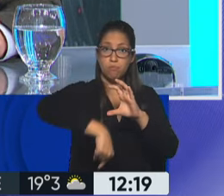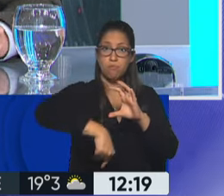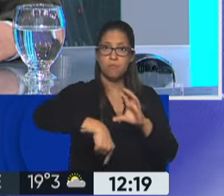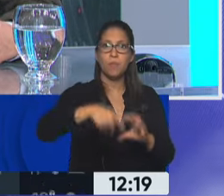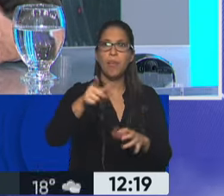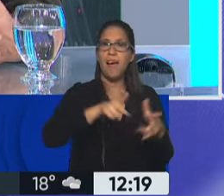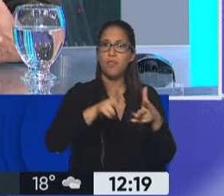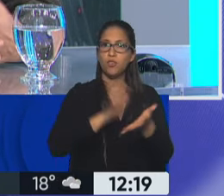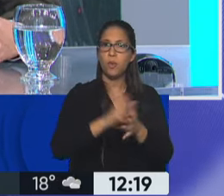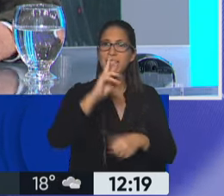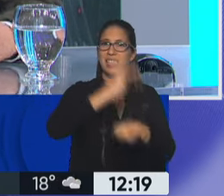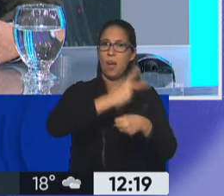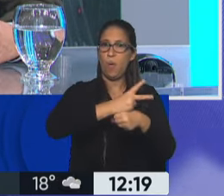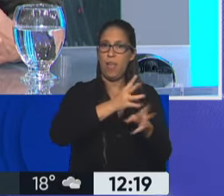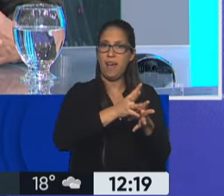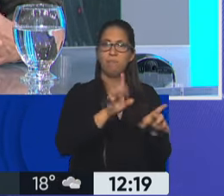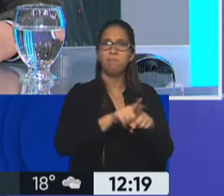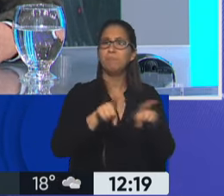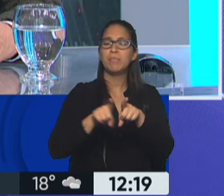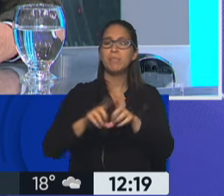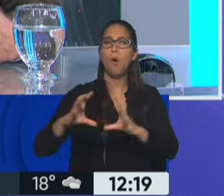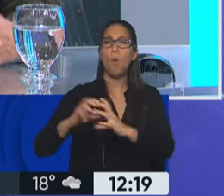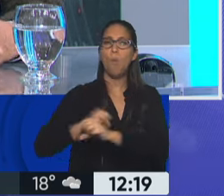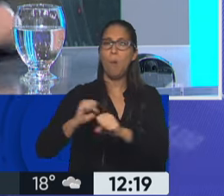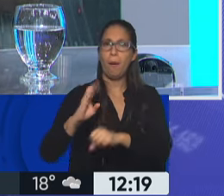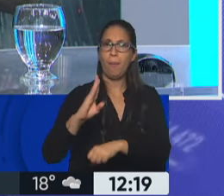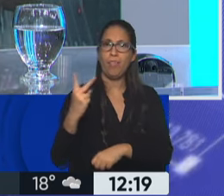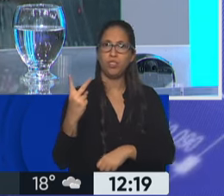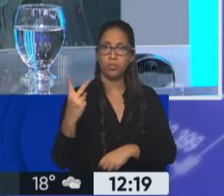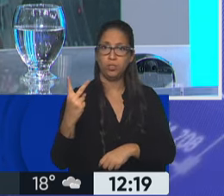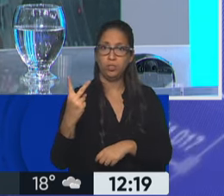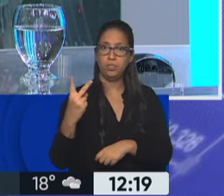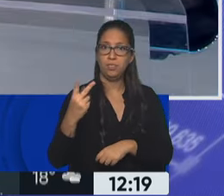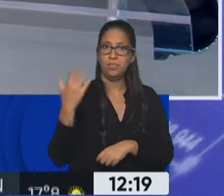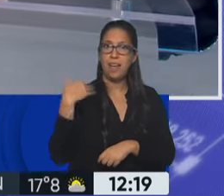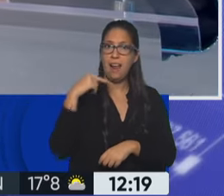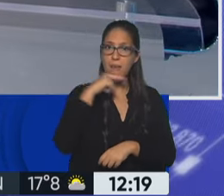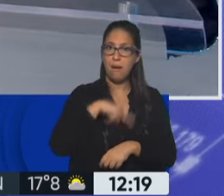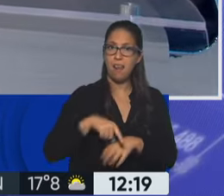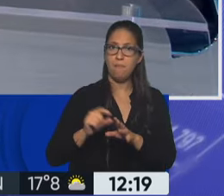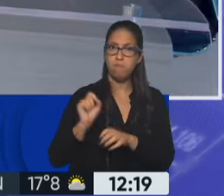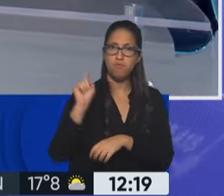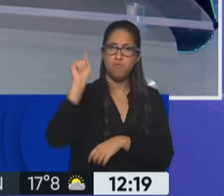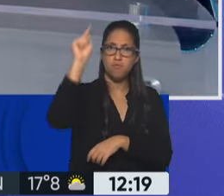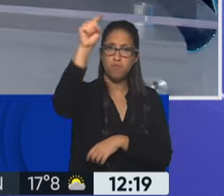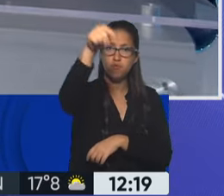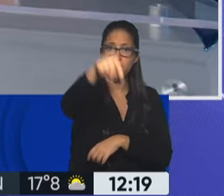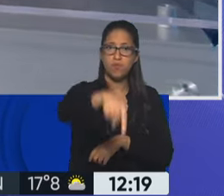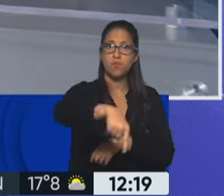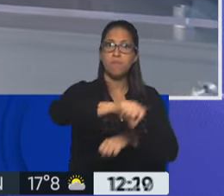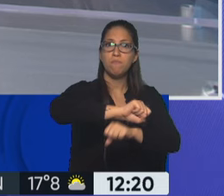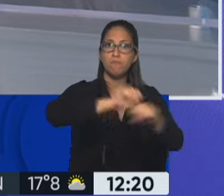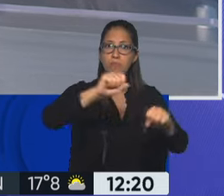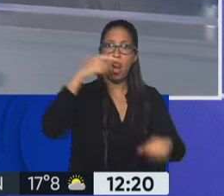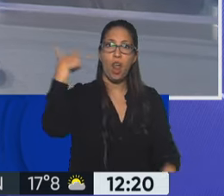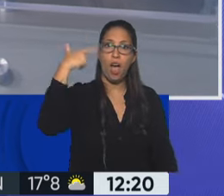de la Segunda Guerra Mundial es el equivalente a las Bombas b2 no se acuerd esas bombas que enviaban los alemanes que eran armas de venganza que caían sobre Londres